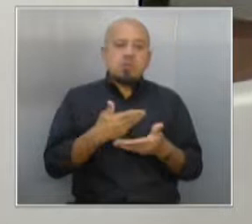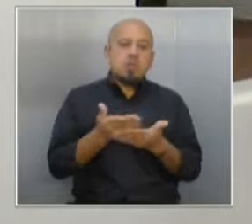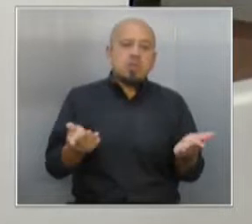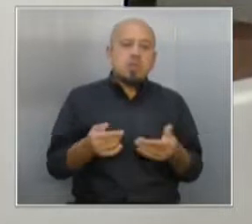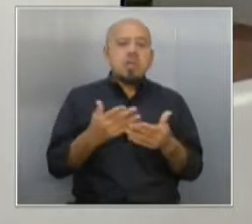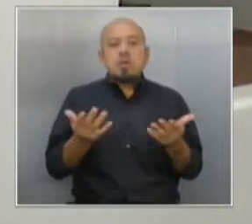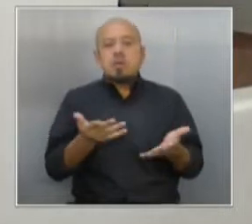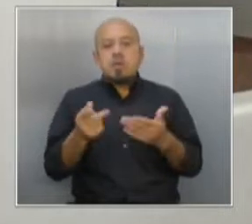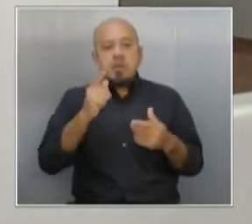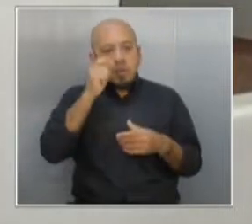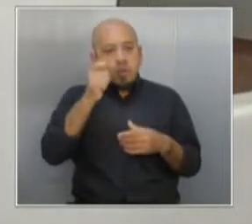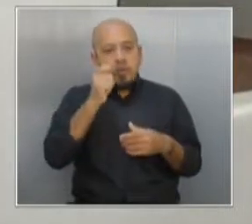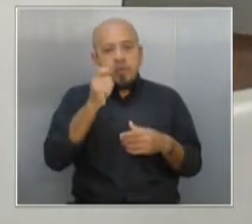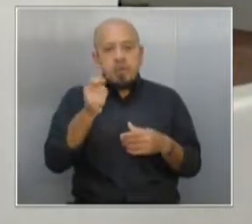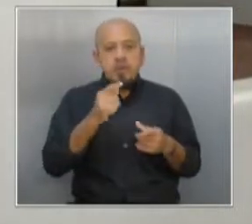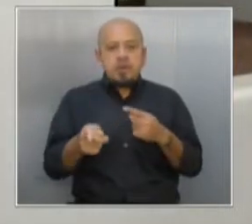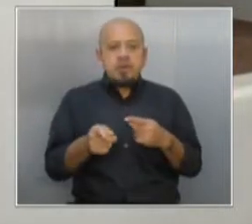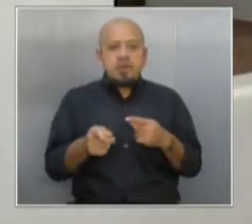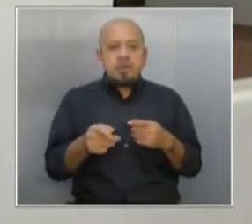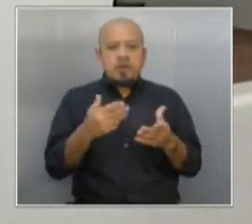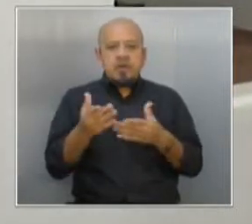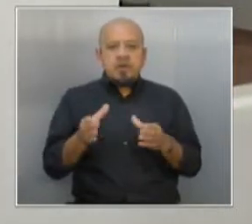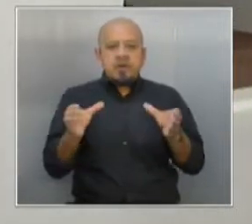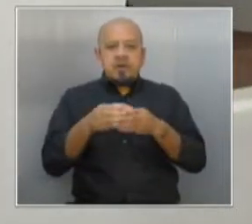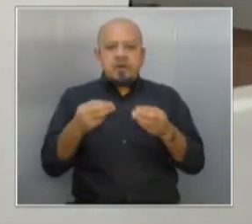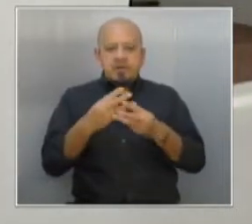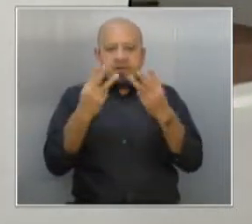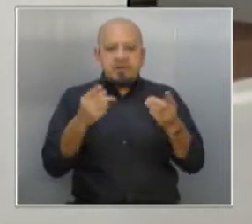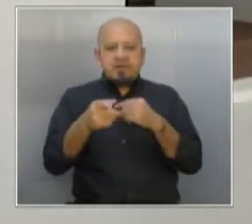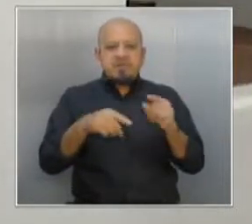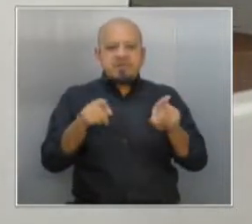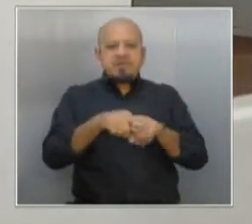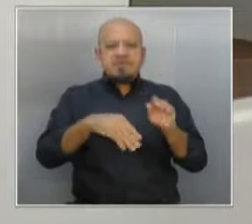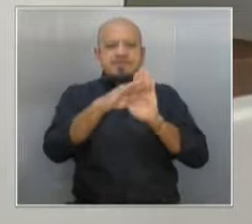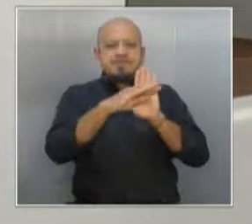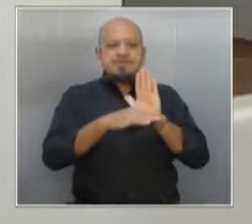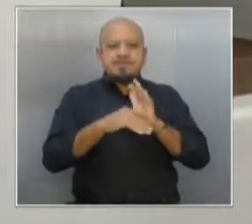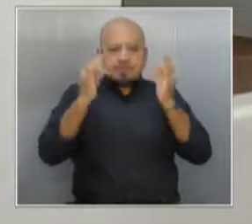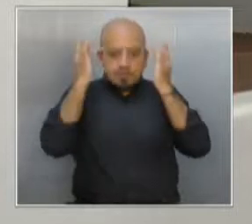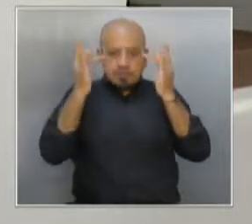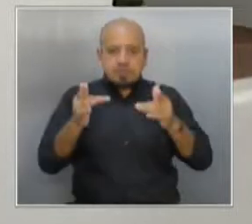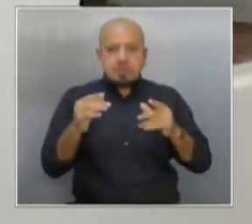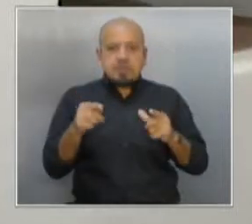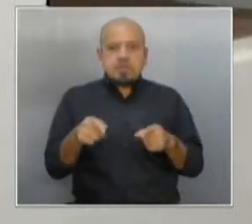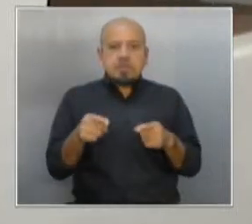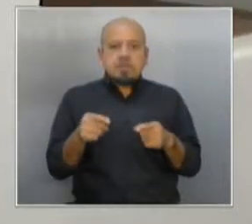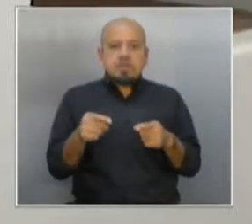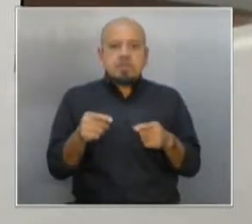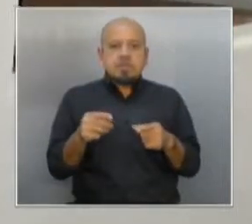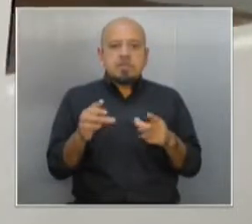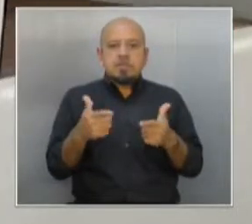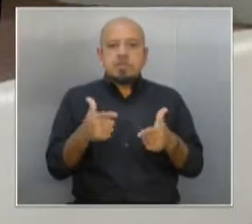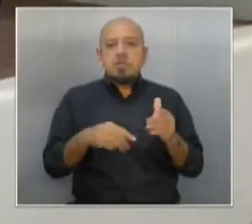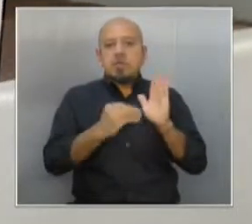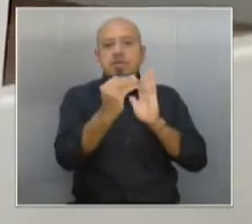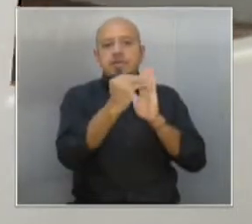y turistas, como te decía, de la comunidad en general. Lo mismo el programa educativo, o sea, no hay en la currícula